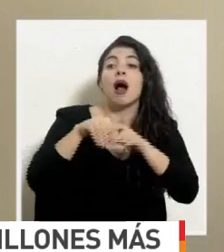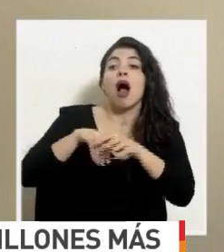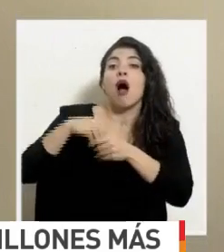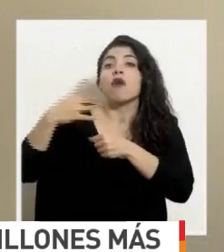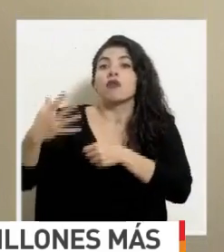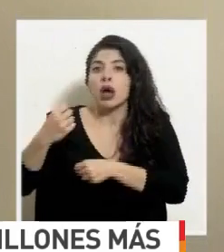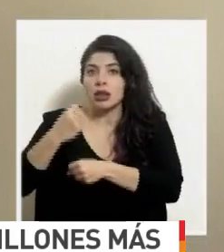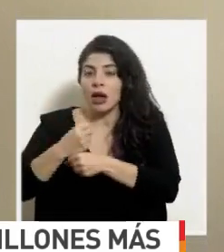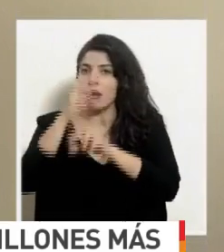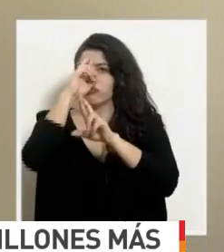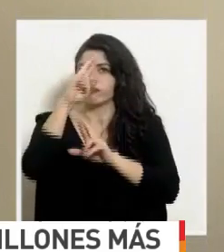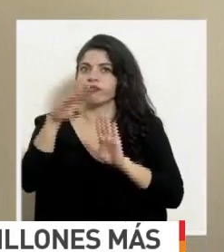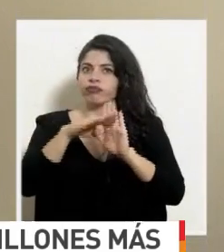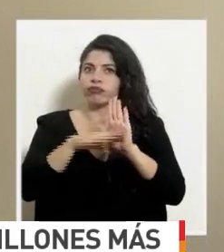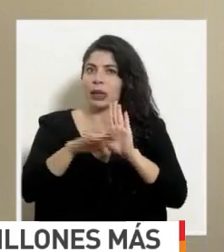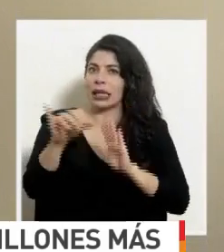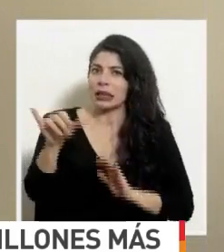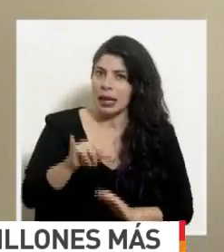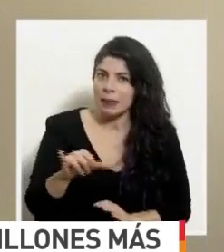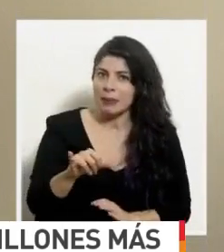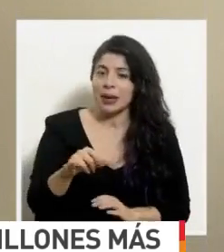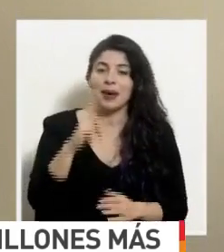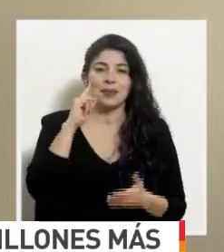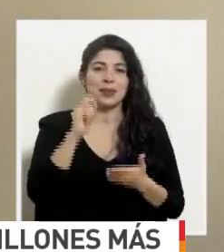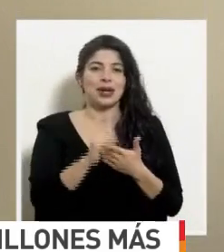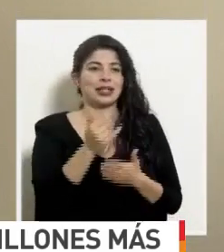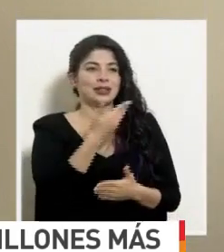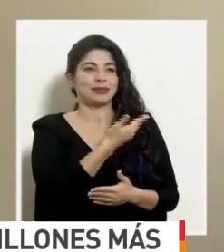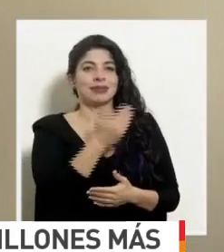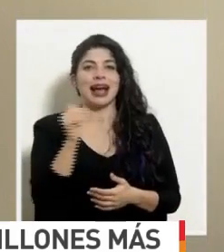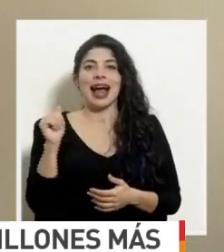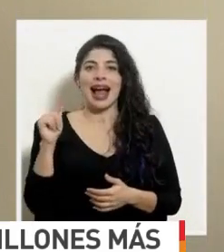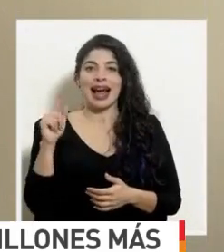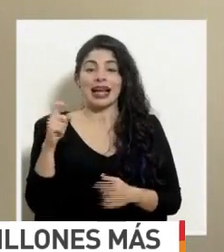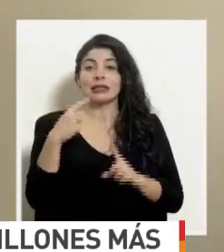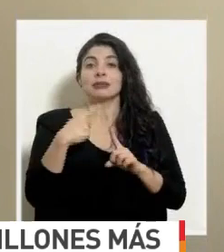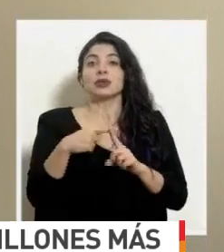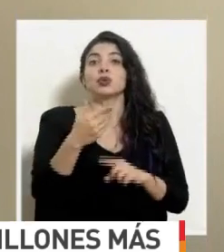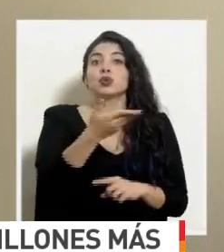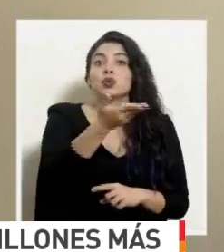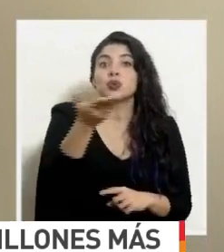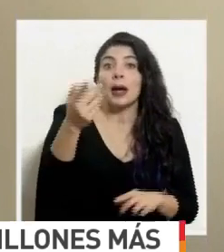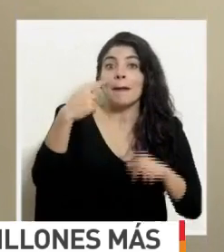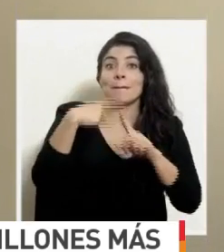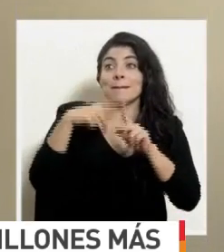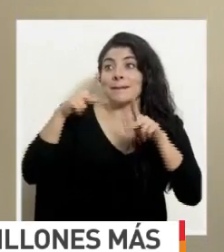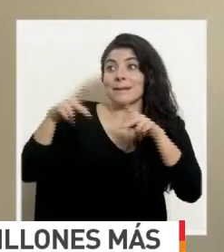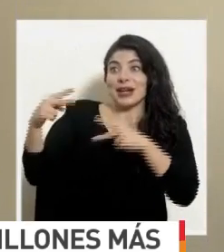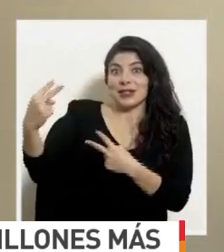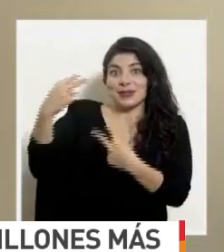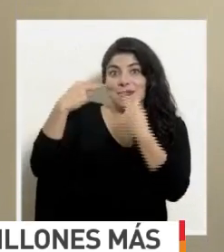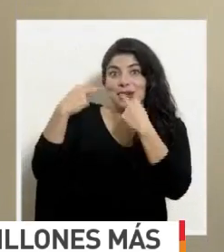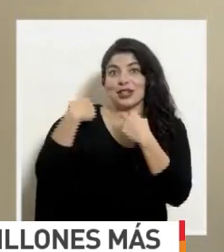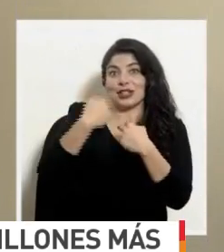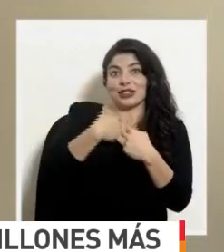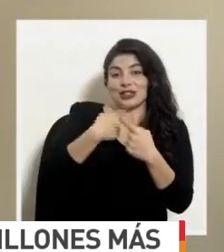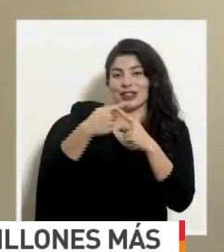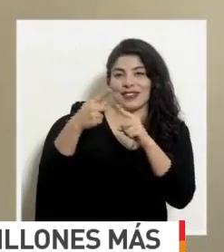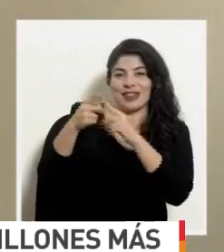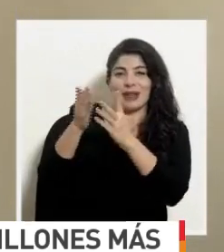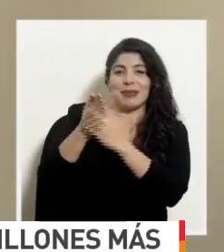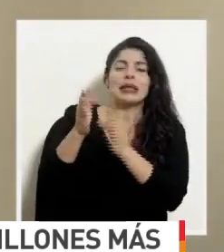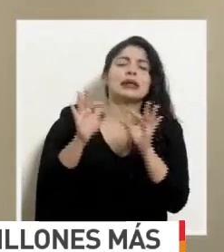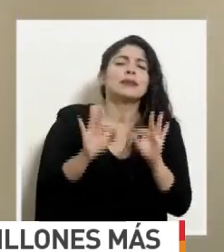horas. Entonces, es así como don Alex y a ustedes los televidentes y la gente que nos sigue por los diferentes medios,